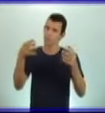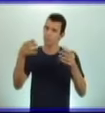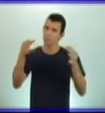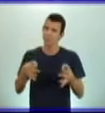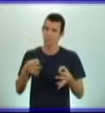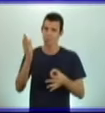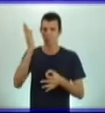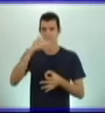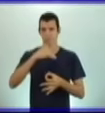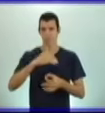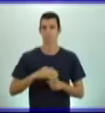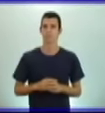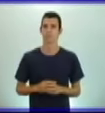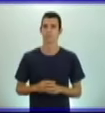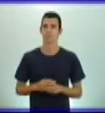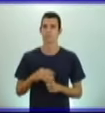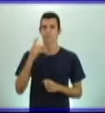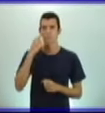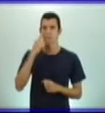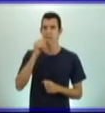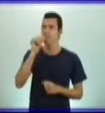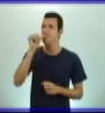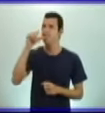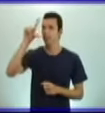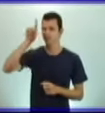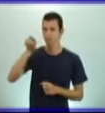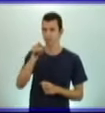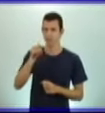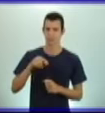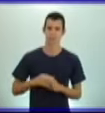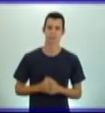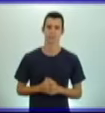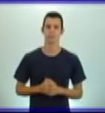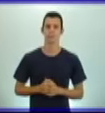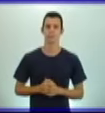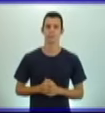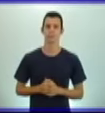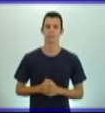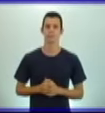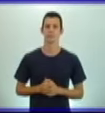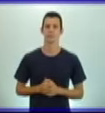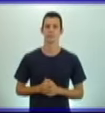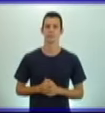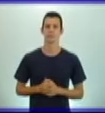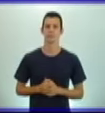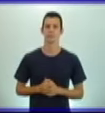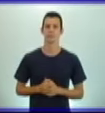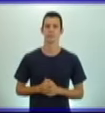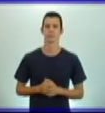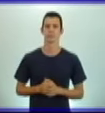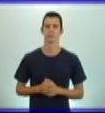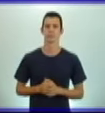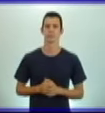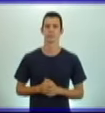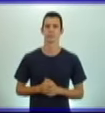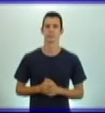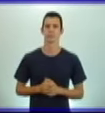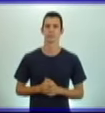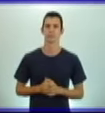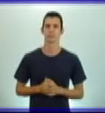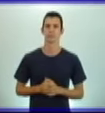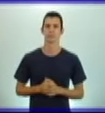Analicemos ahora el inciso B, que está formado por un conjunto de pares ordenados. Si vemos cada uno de